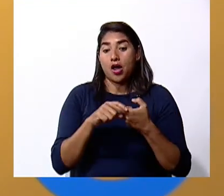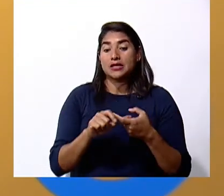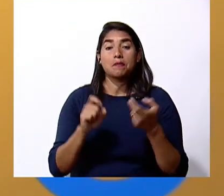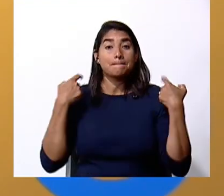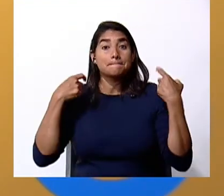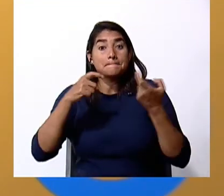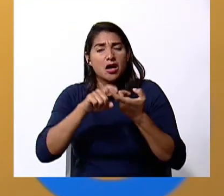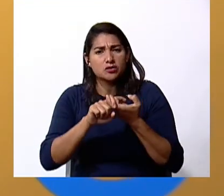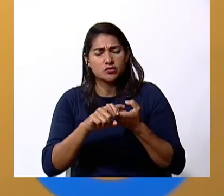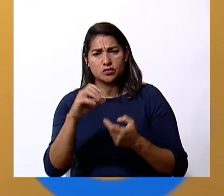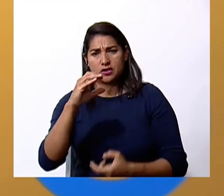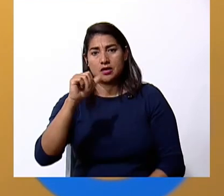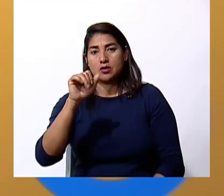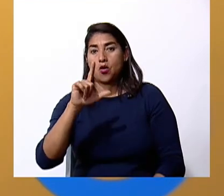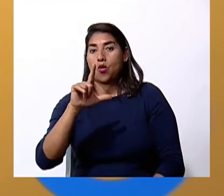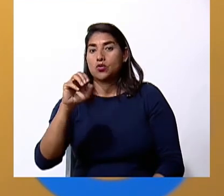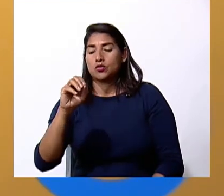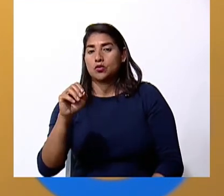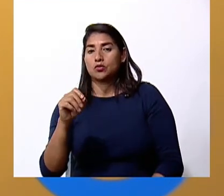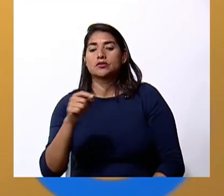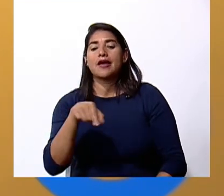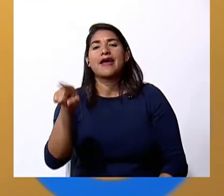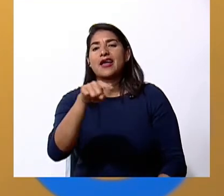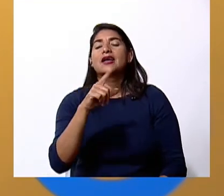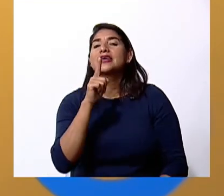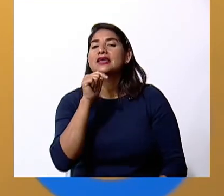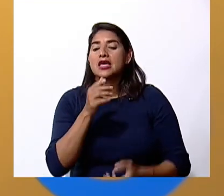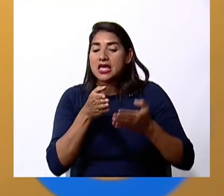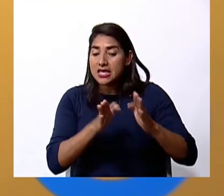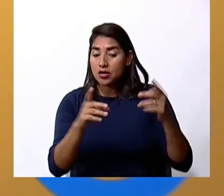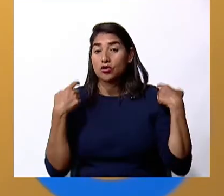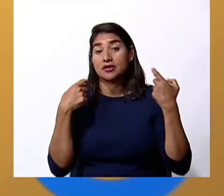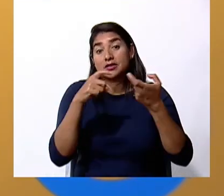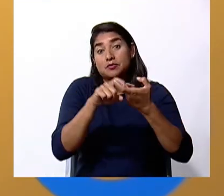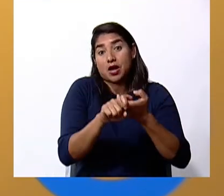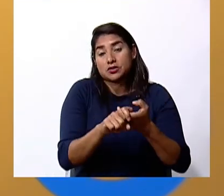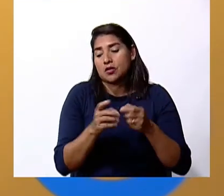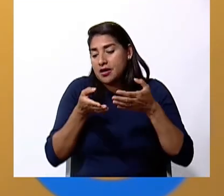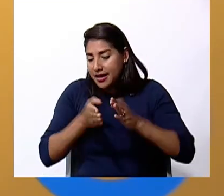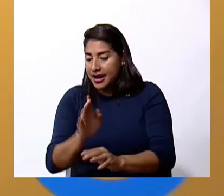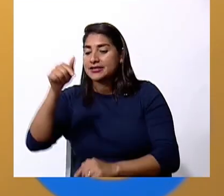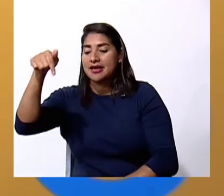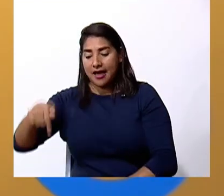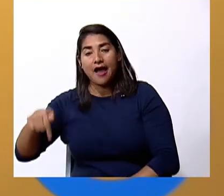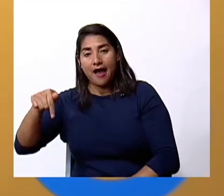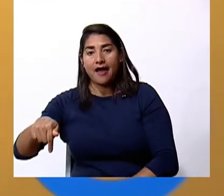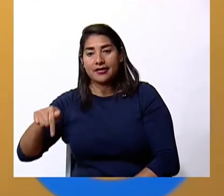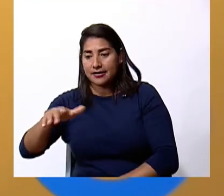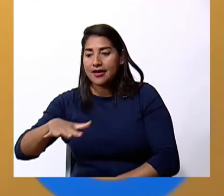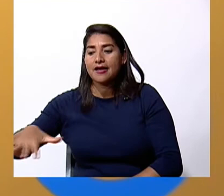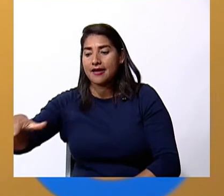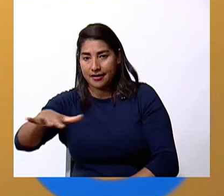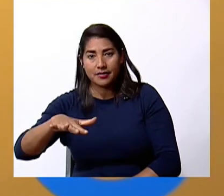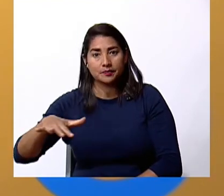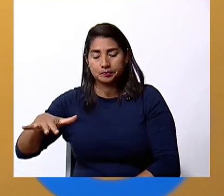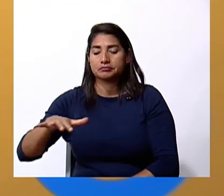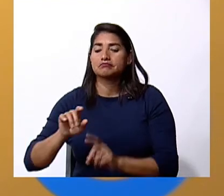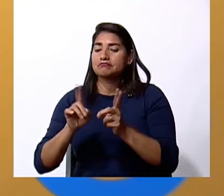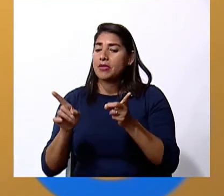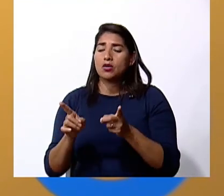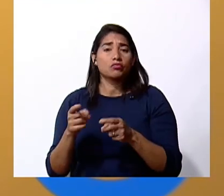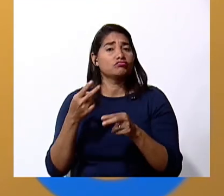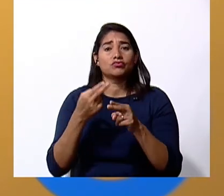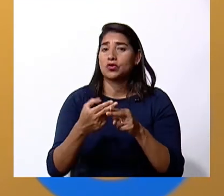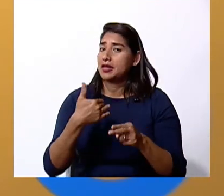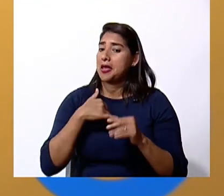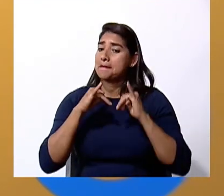¿Se acuerdan quiénes eran los criollos? Los criollos eran hijos de españoles nacidos aquí en esta tierra, pero que ellos no